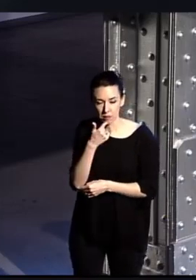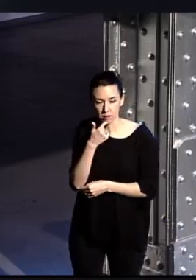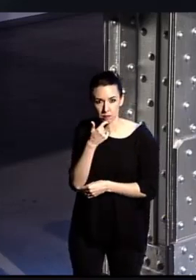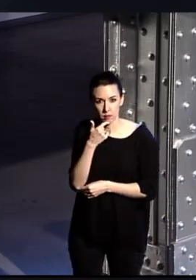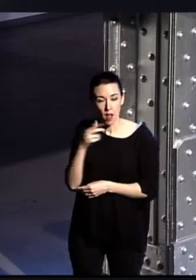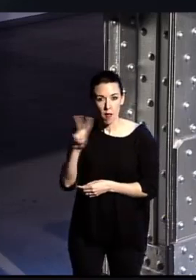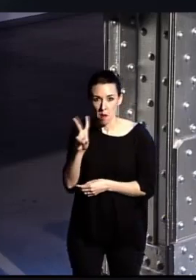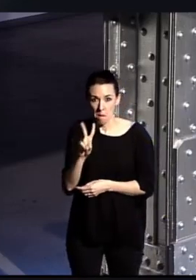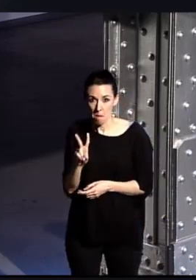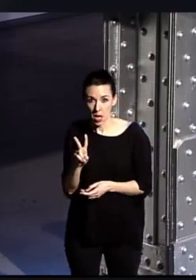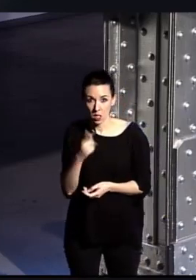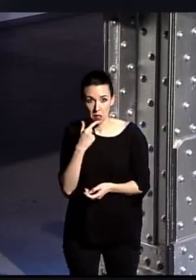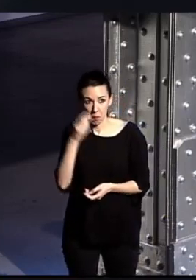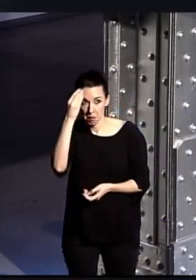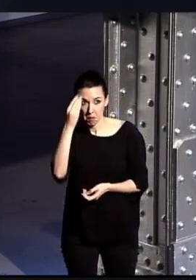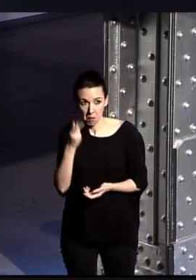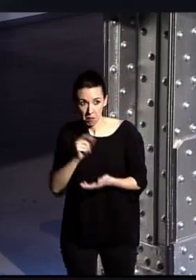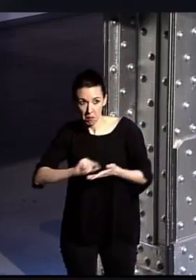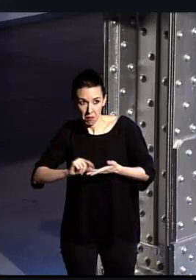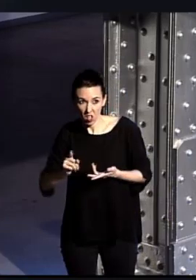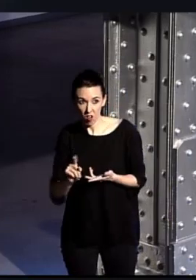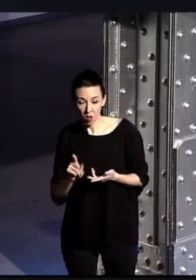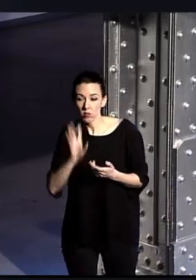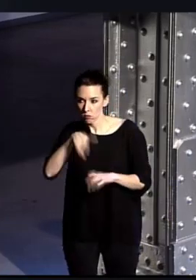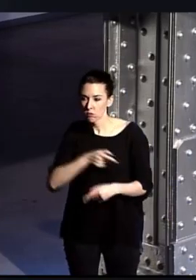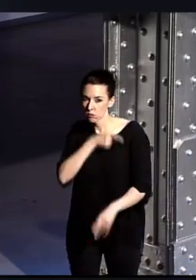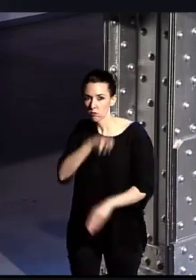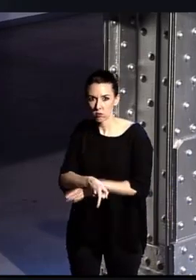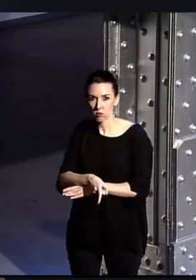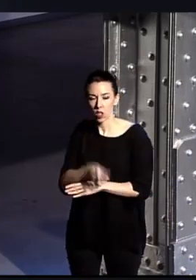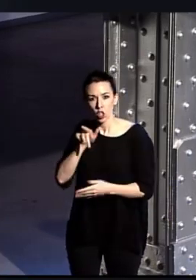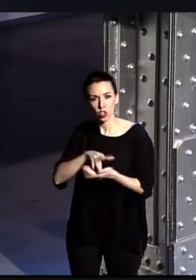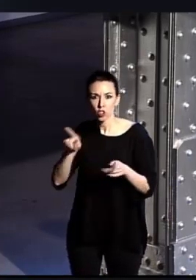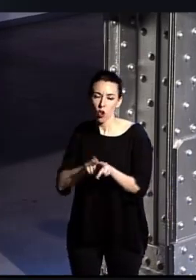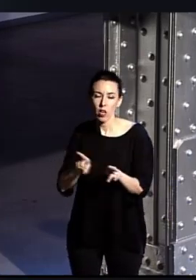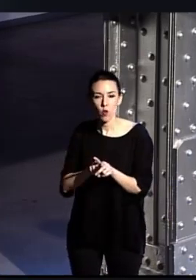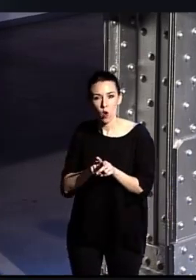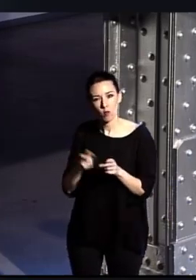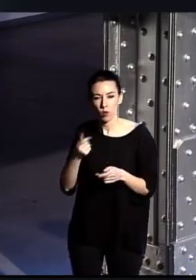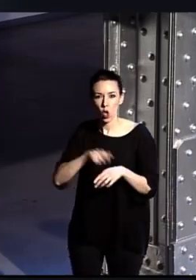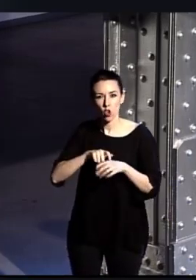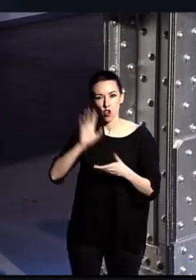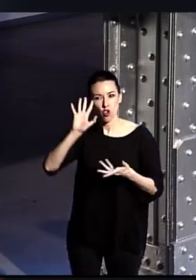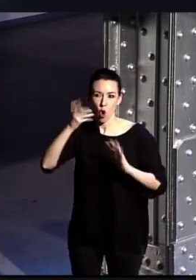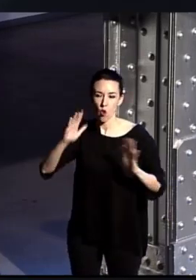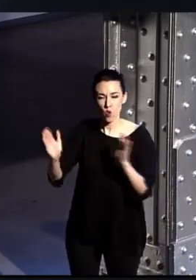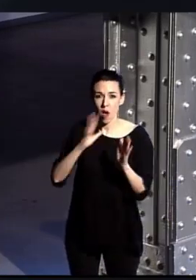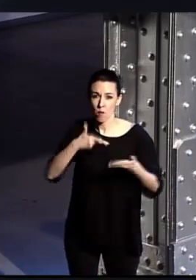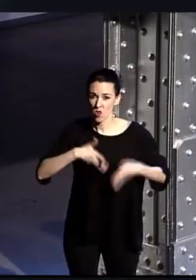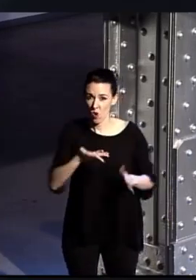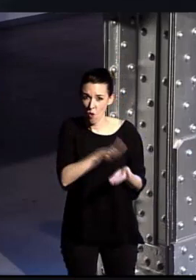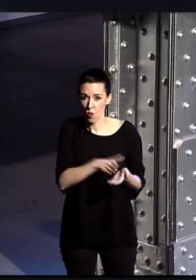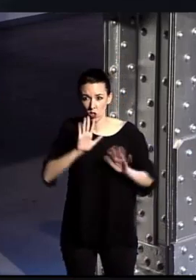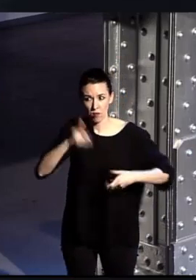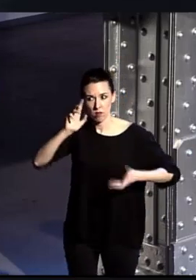que Verne no lo había planteado así y él le obliga a que aparezca como que tiene un tipo de locura transitoria por la pérdida del